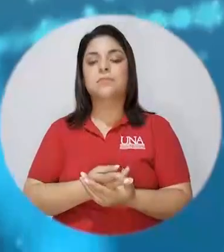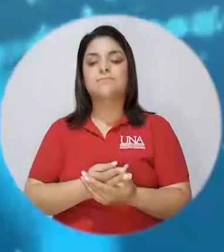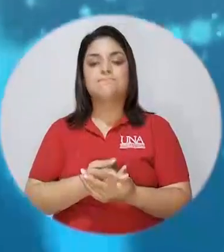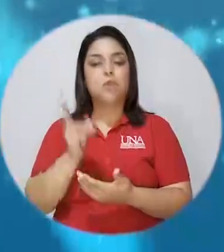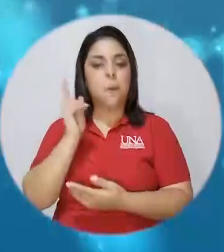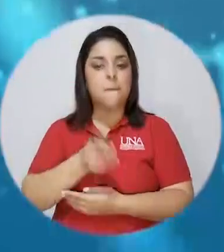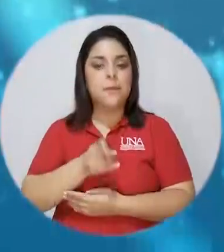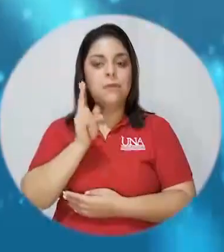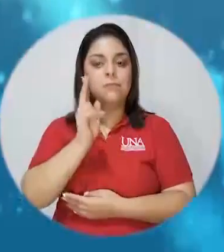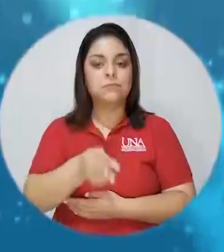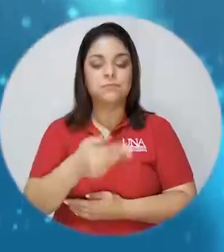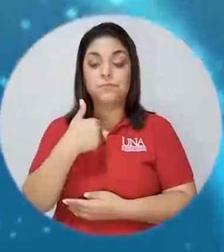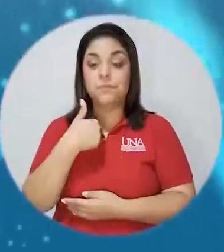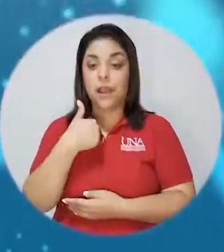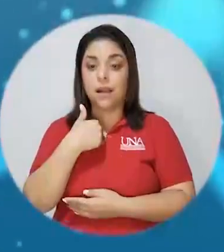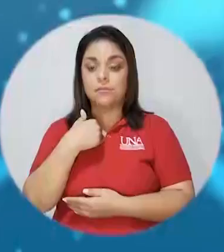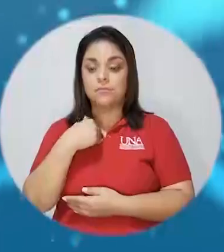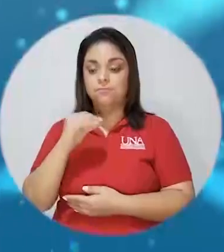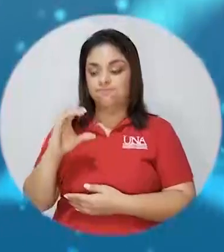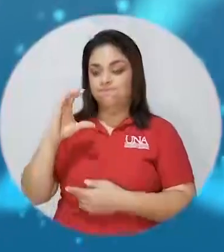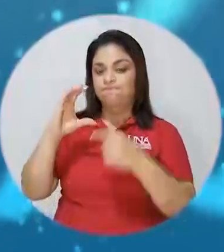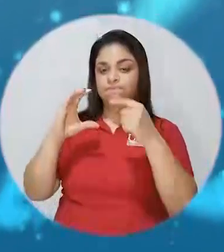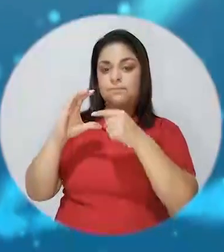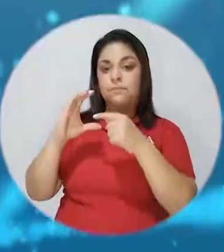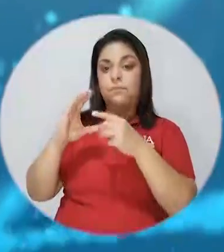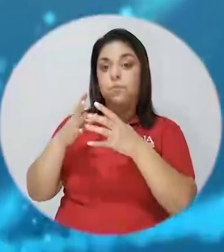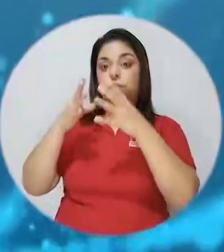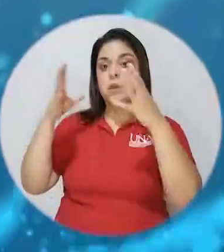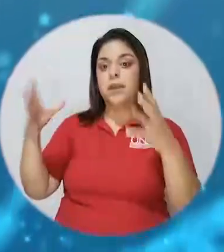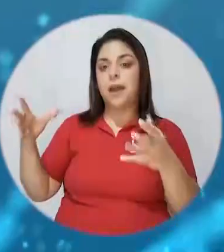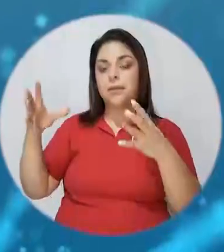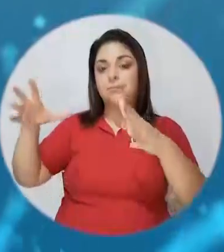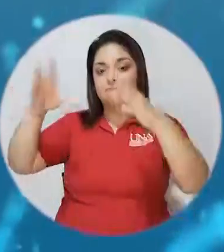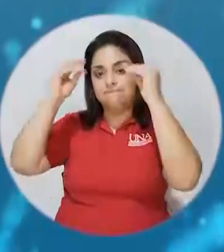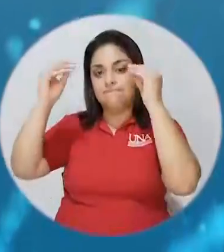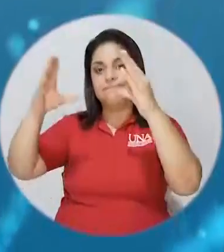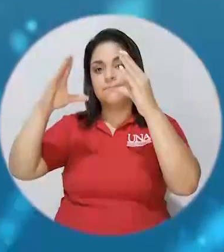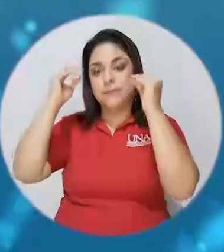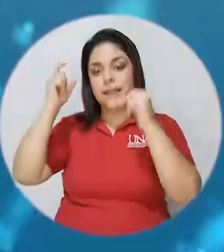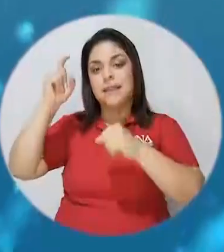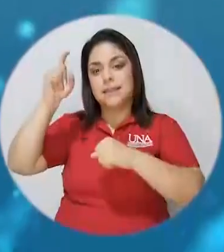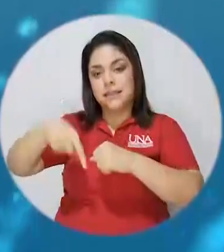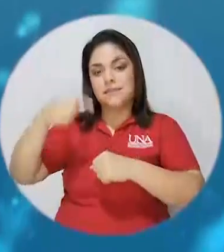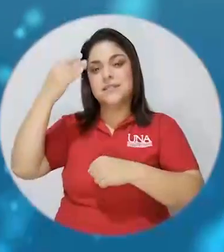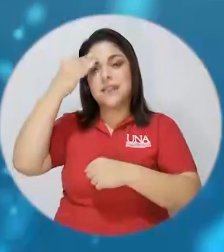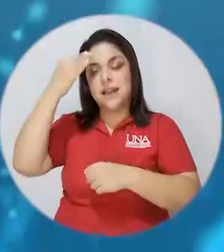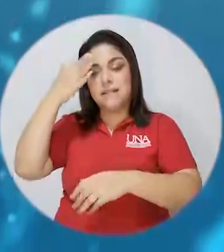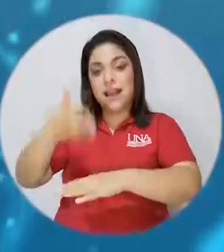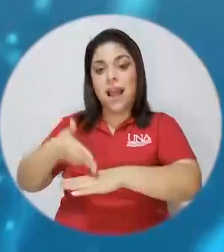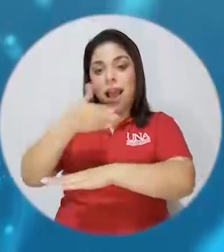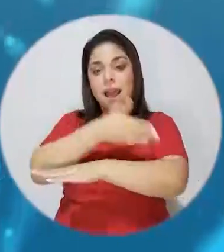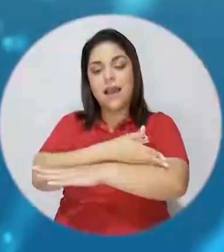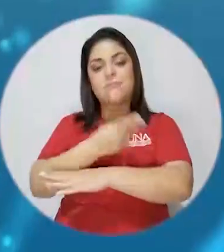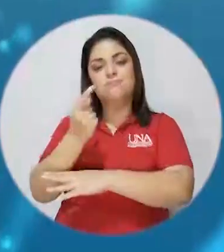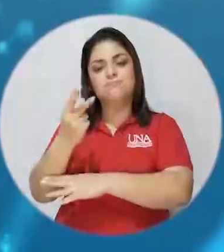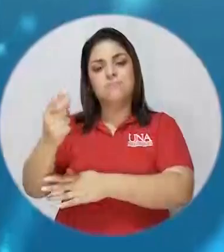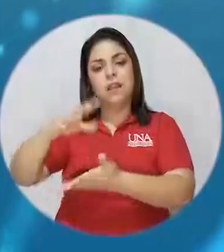muy, muy amplio, cada una de ellas con sus características, con cosas que hay que saber de antemano, que hay que